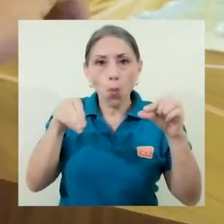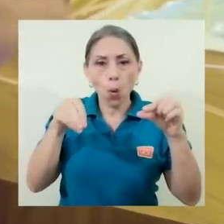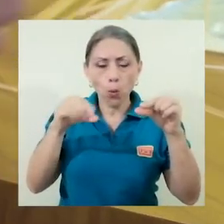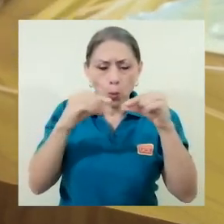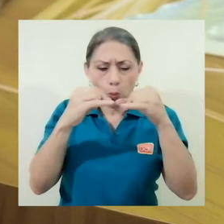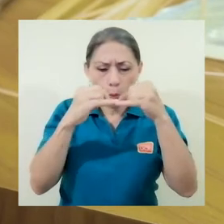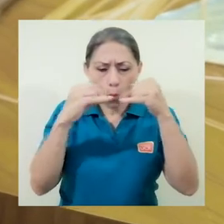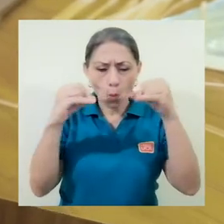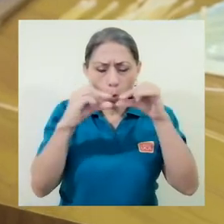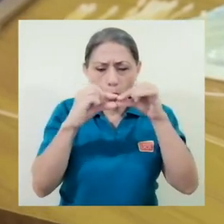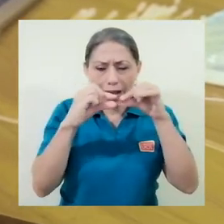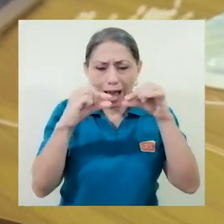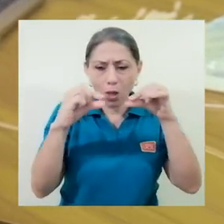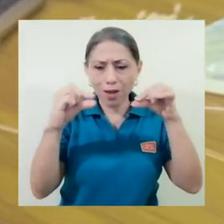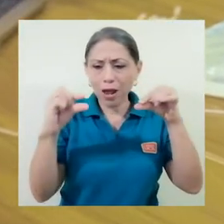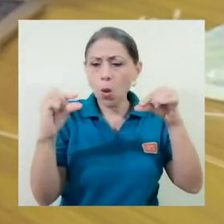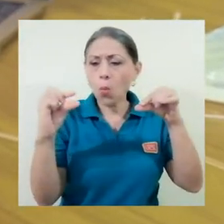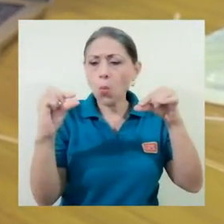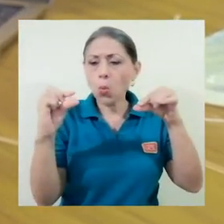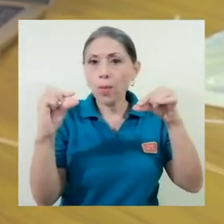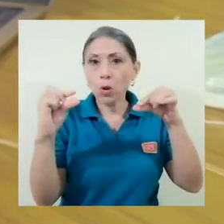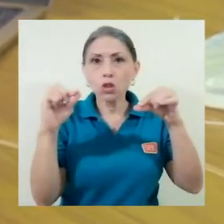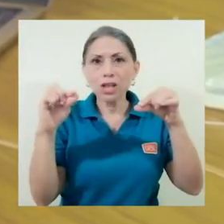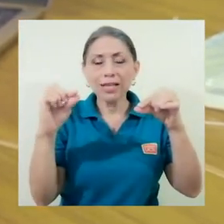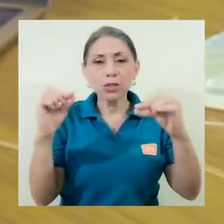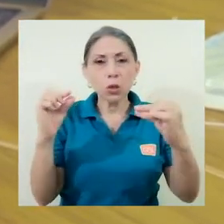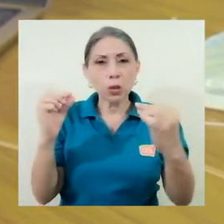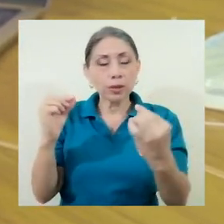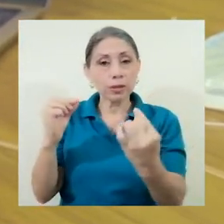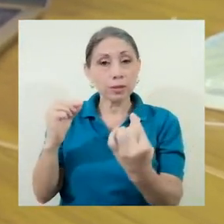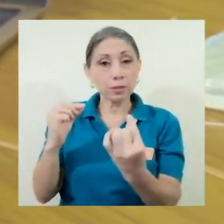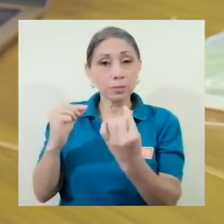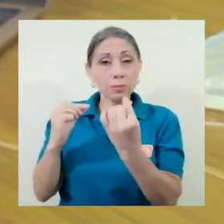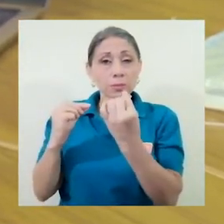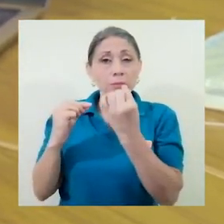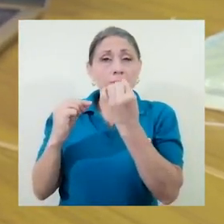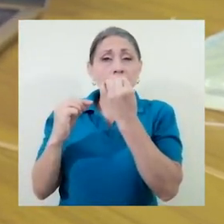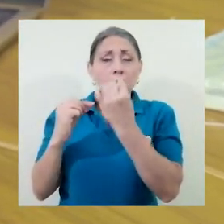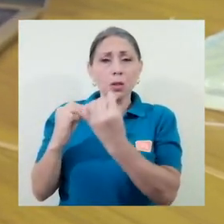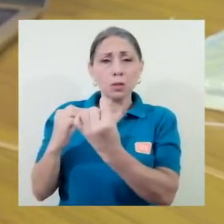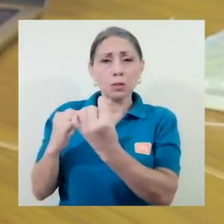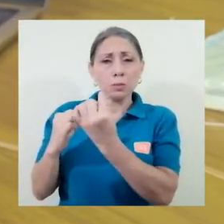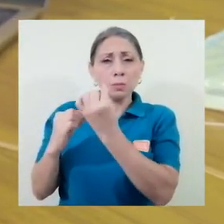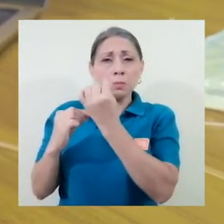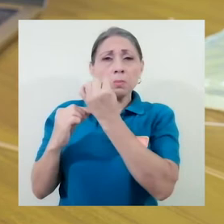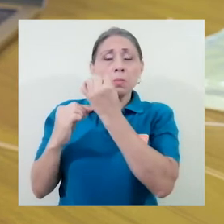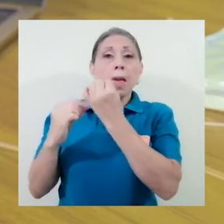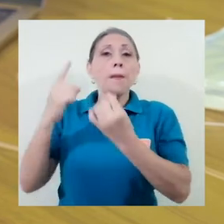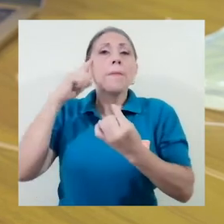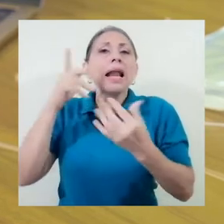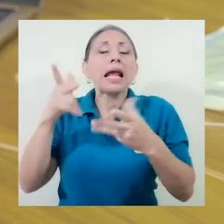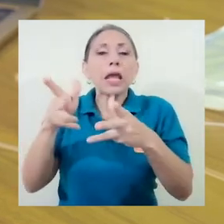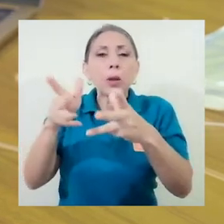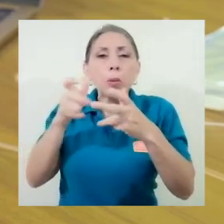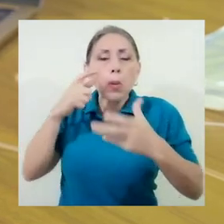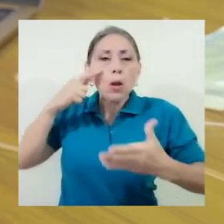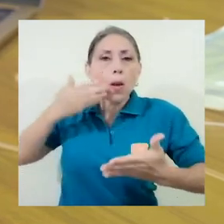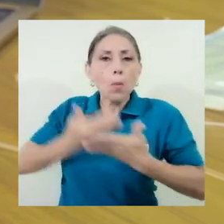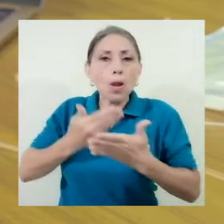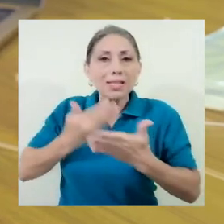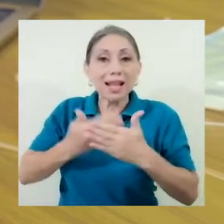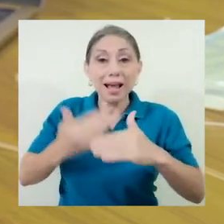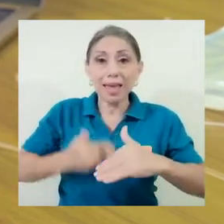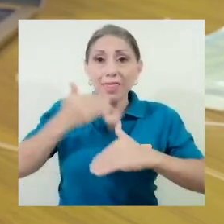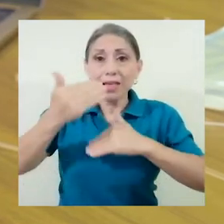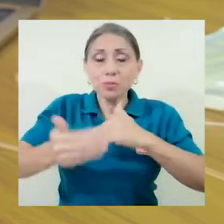delgado y alargado con una punta porosa que se introduce profundamente en las dos fosas nasales para obtener una muestra que se